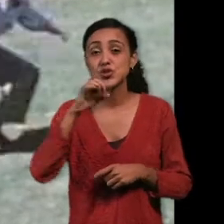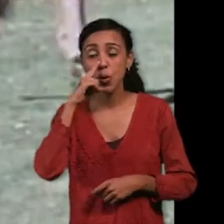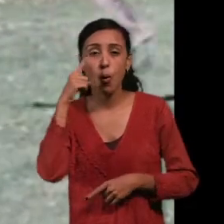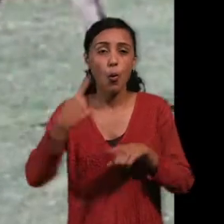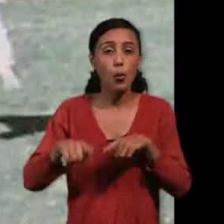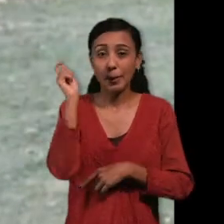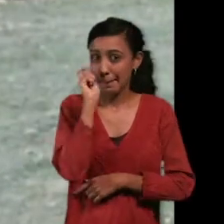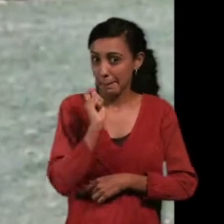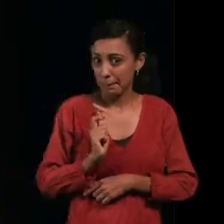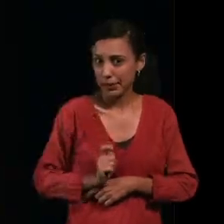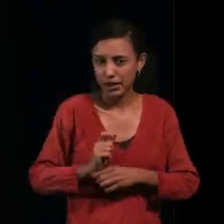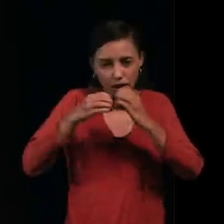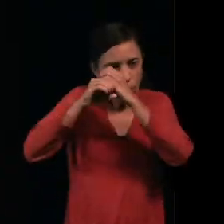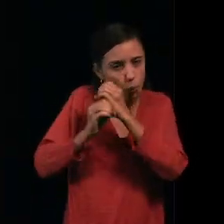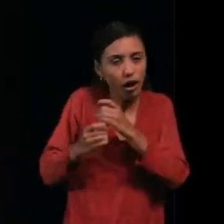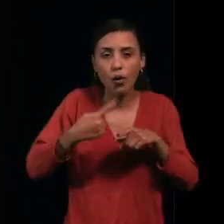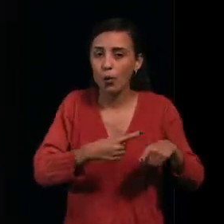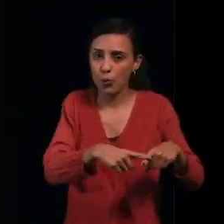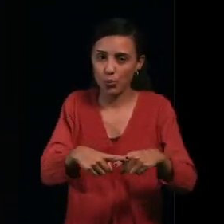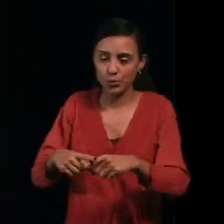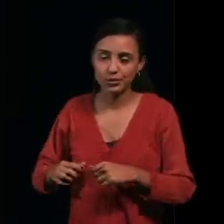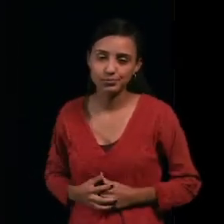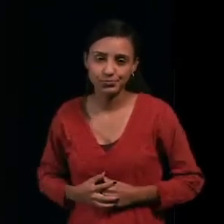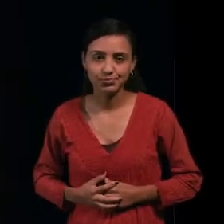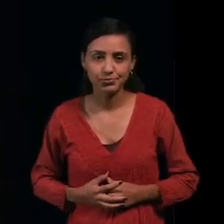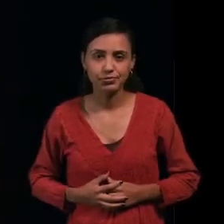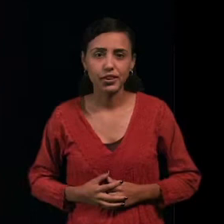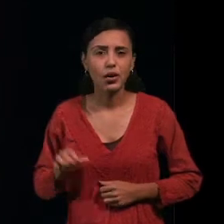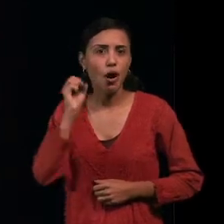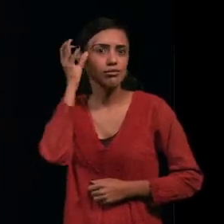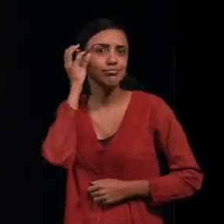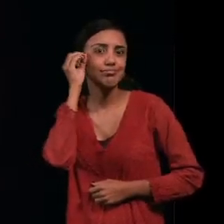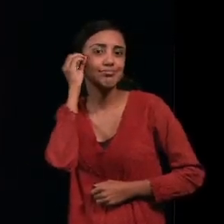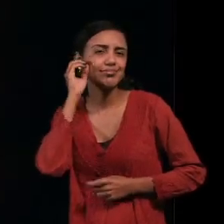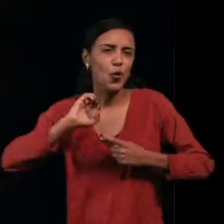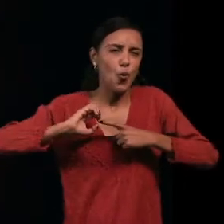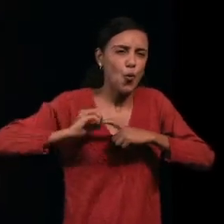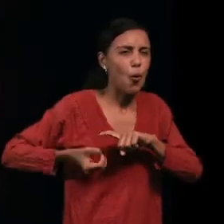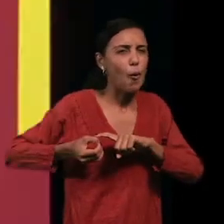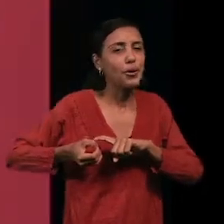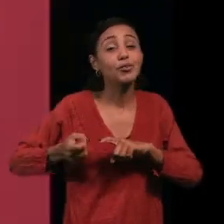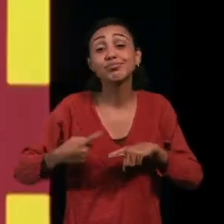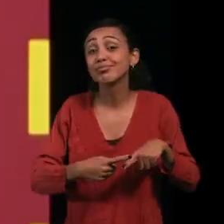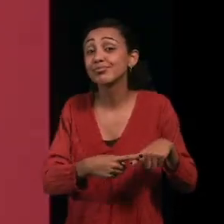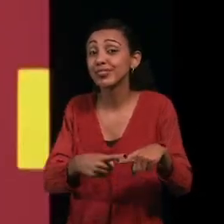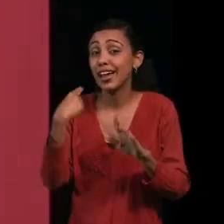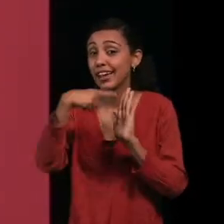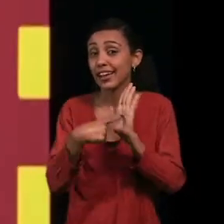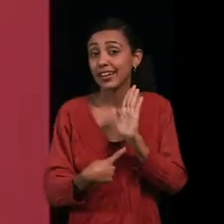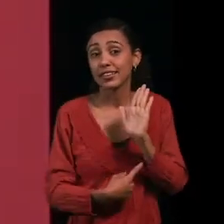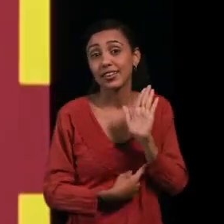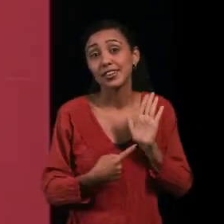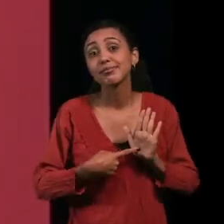las películas estereoscópicas, entre otros. La creatividad, el humor y la innovación son características